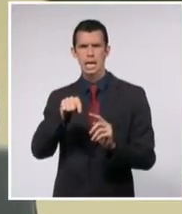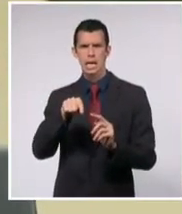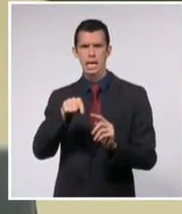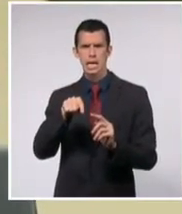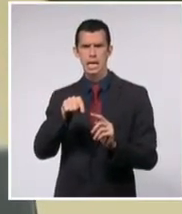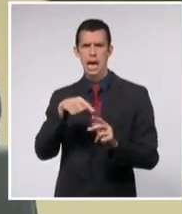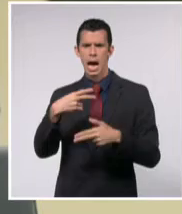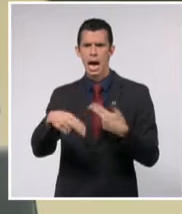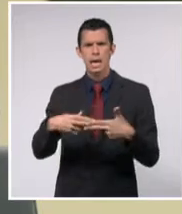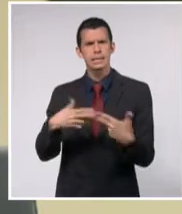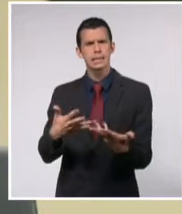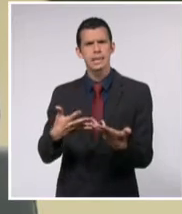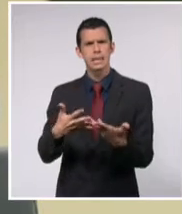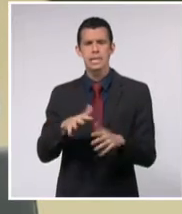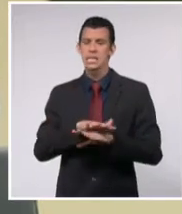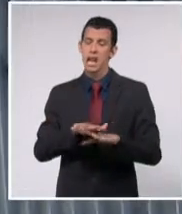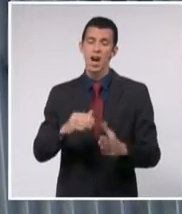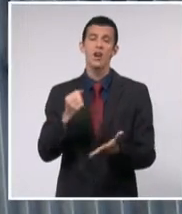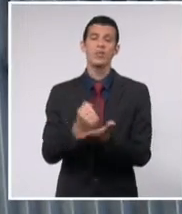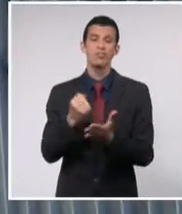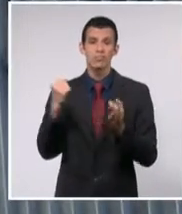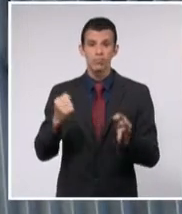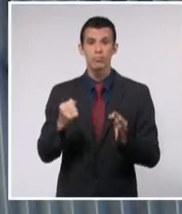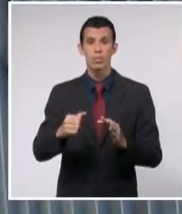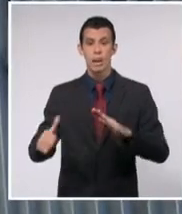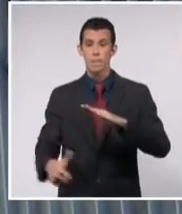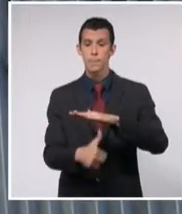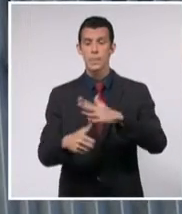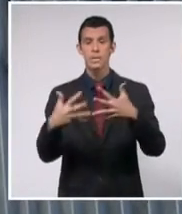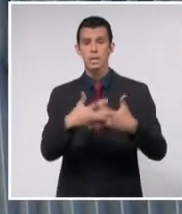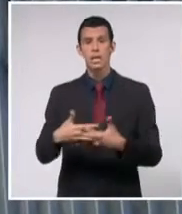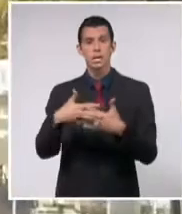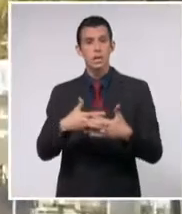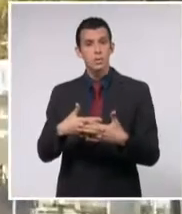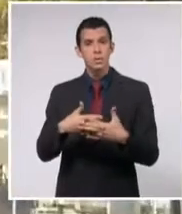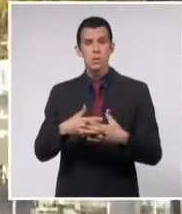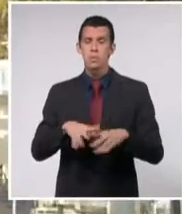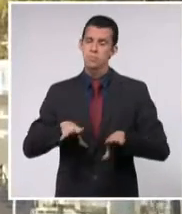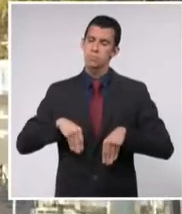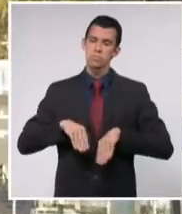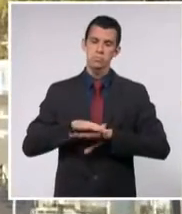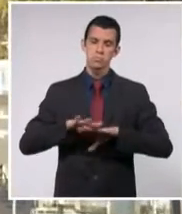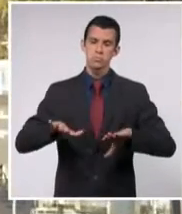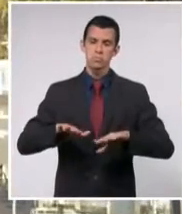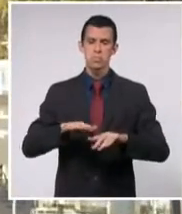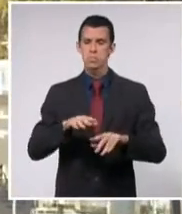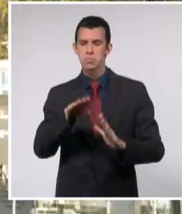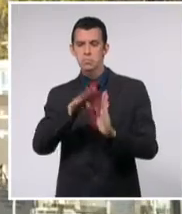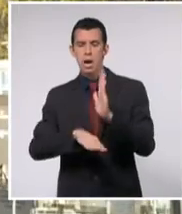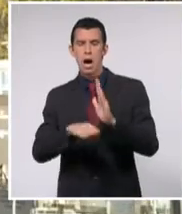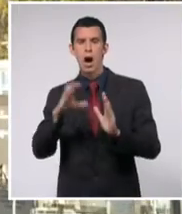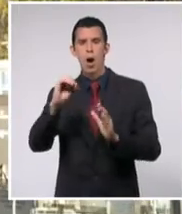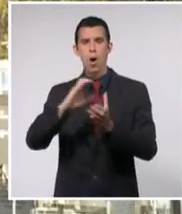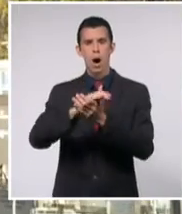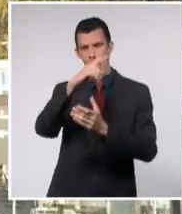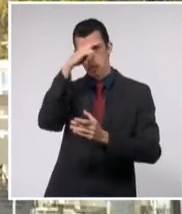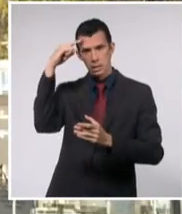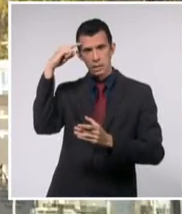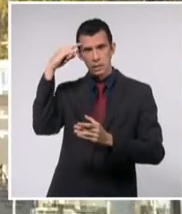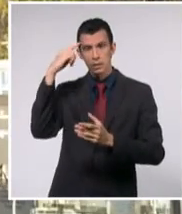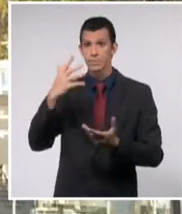Trump retiró al país oficialmente de la Organización Mundial de la Salud, OMS por sus